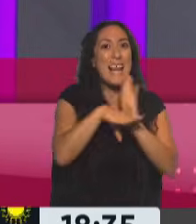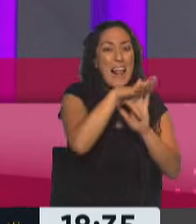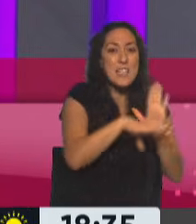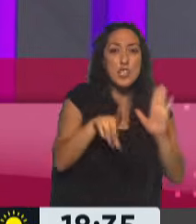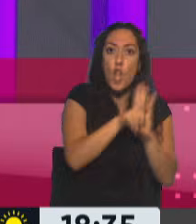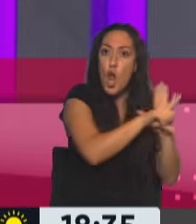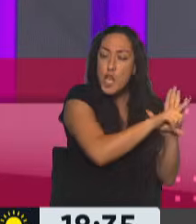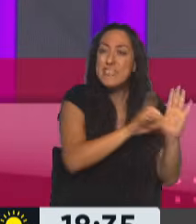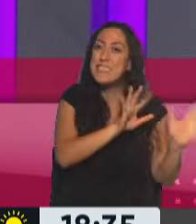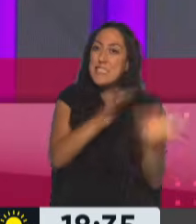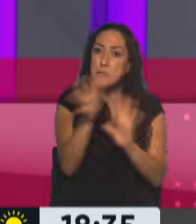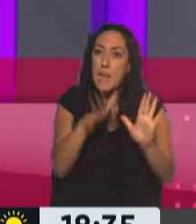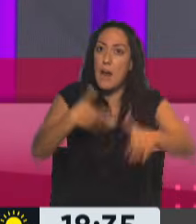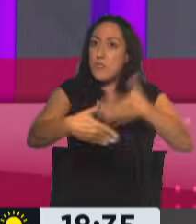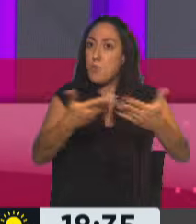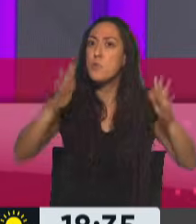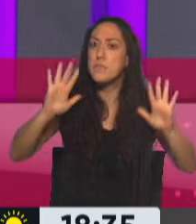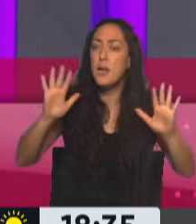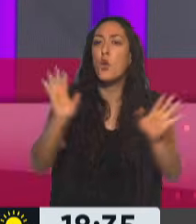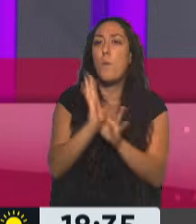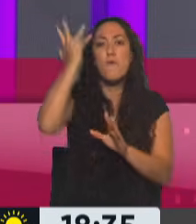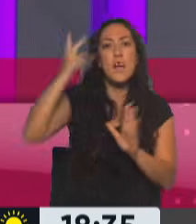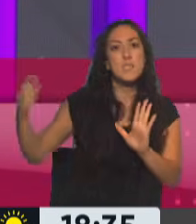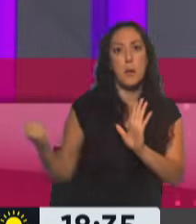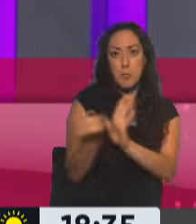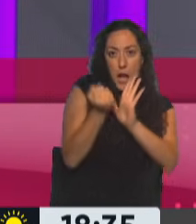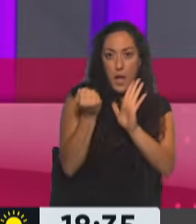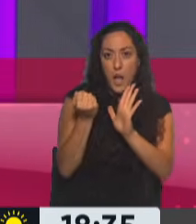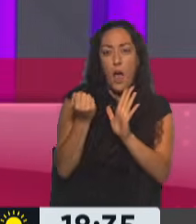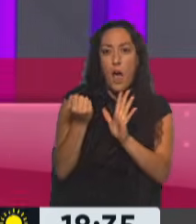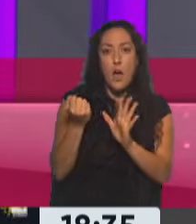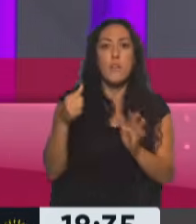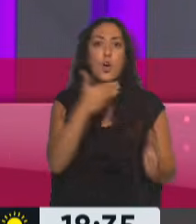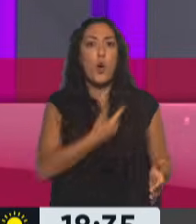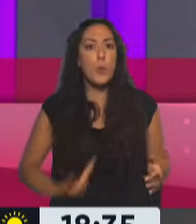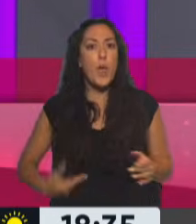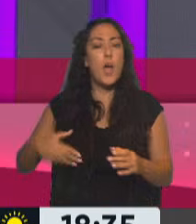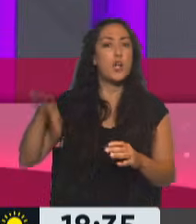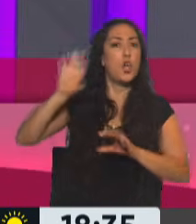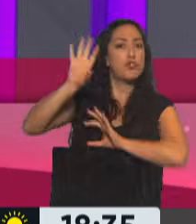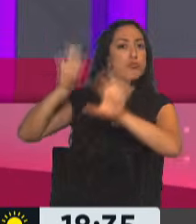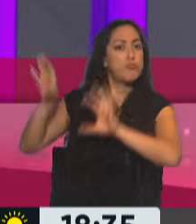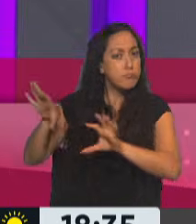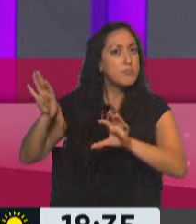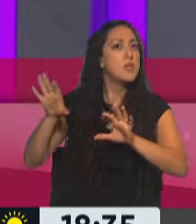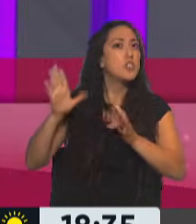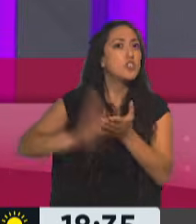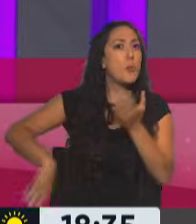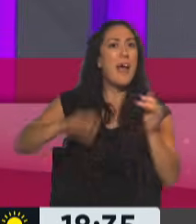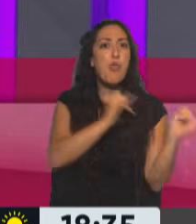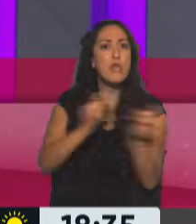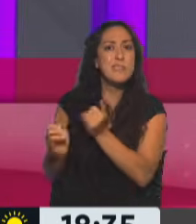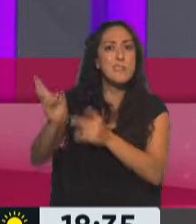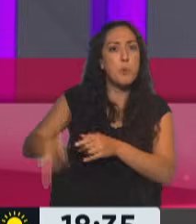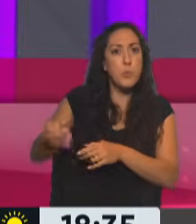similar. Digo, ¿puede ser un antes y un después para medidas que puedan llegar a tomar los distintos gobiernos en cuanto a la prohibición en adolescentes o